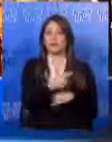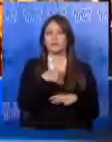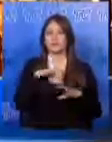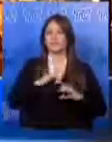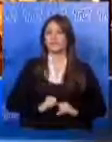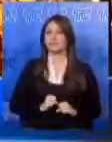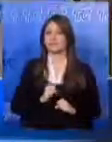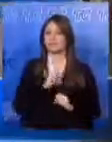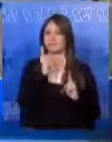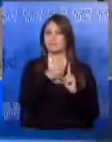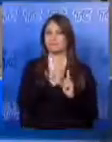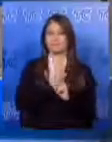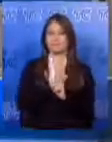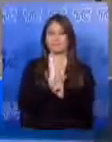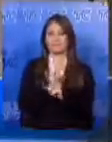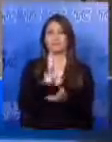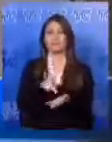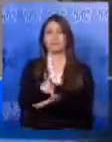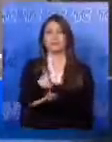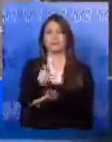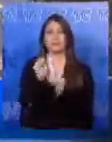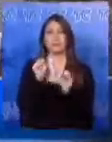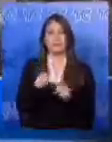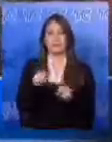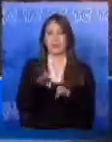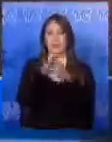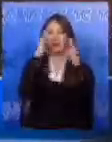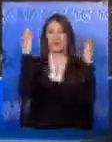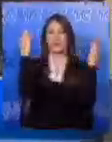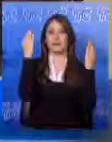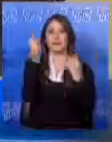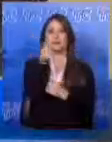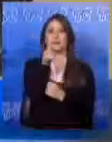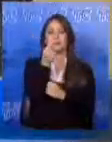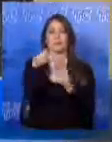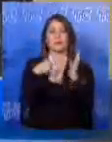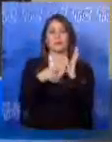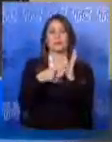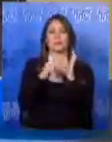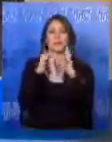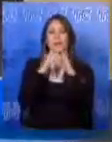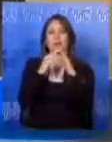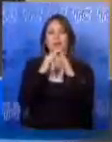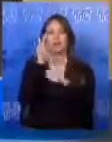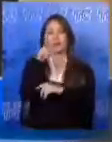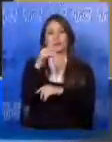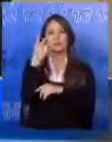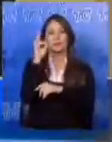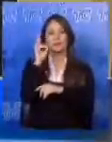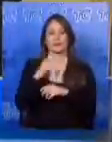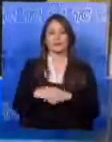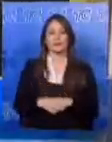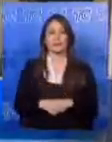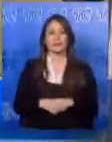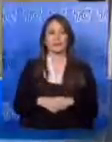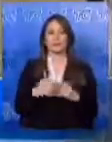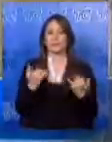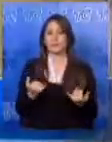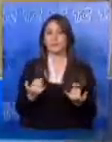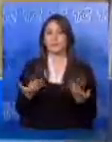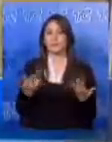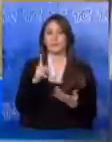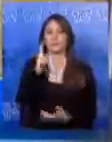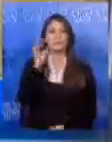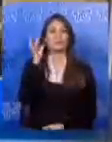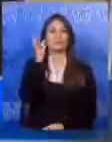uno de los primeros lugares al momento de abrirse oficialmente el cobro de los impuestos prediales 2017. Esta vez fue una